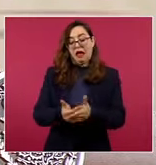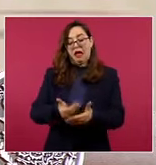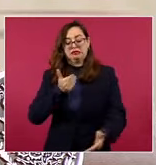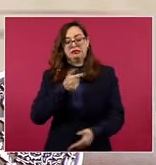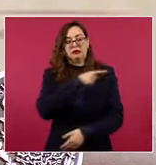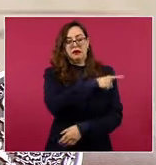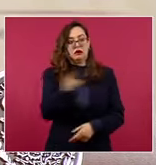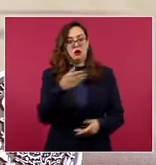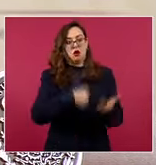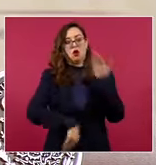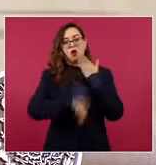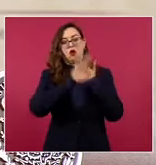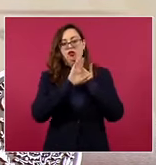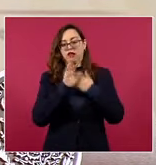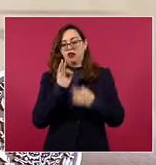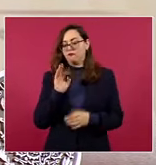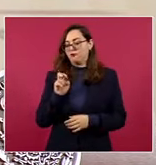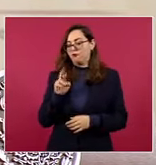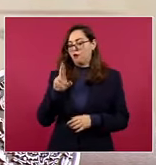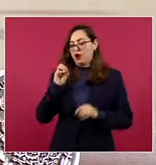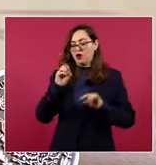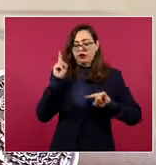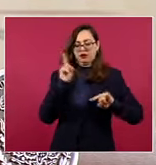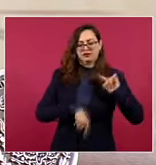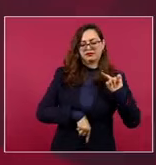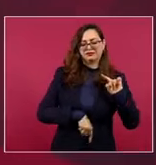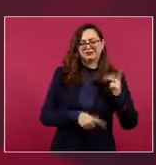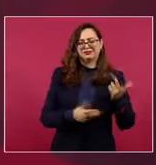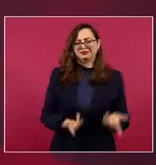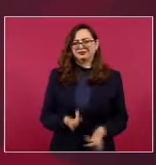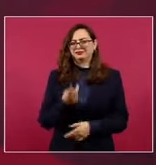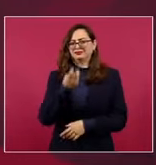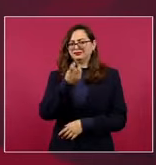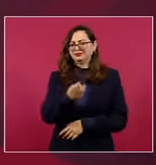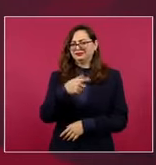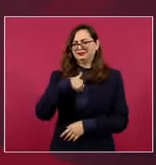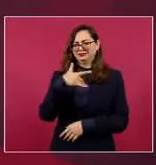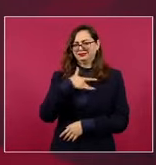Entonces, cada vez que hay una injusticia así,